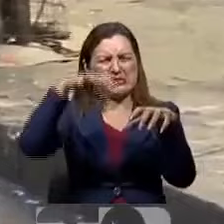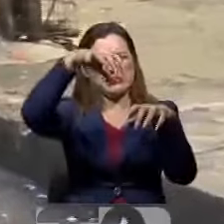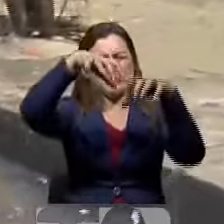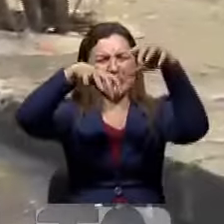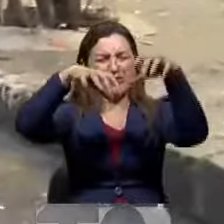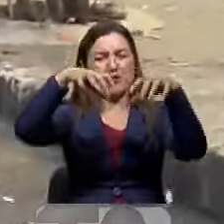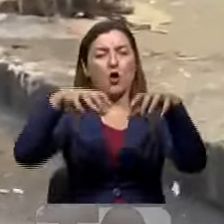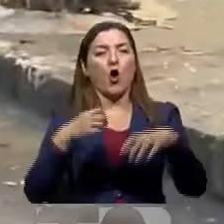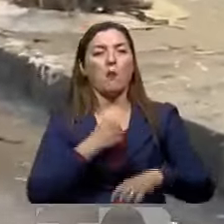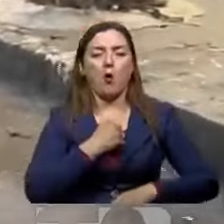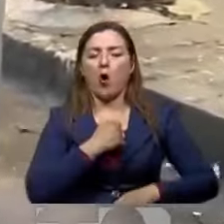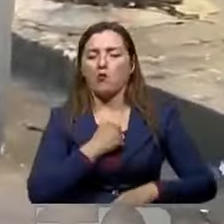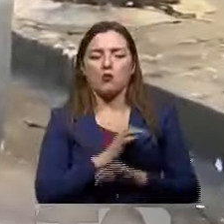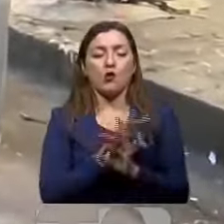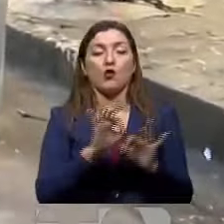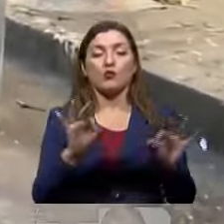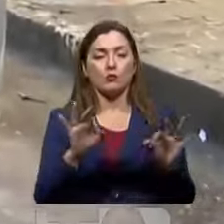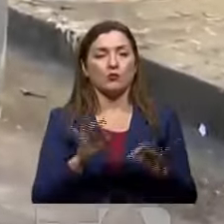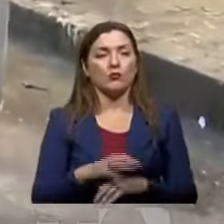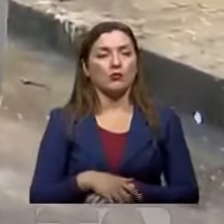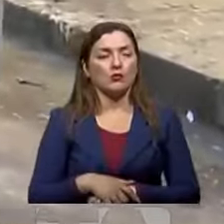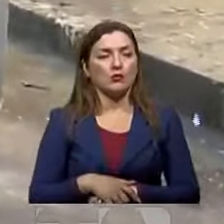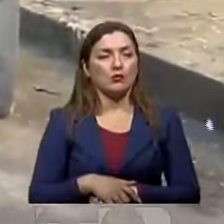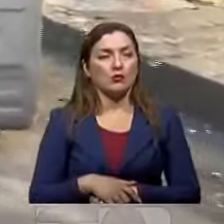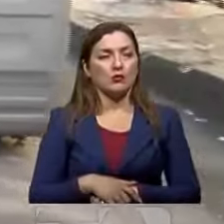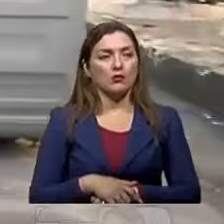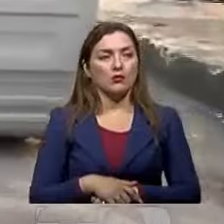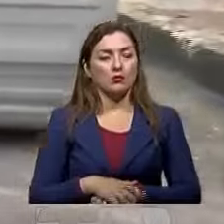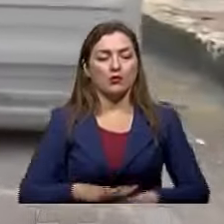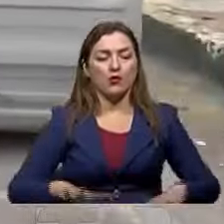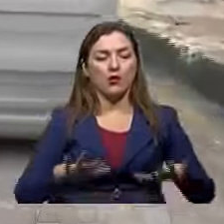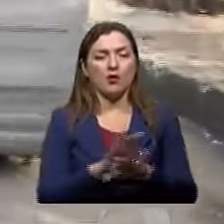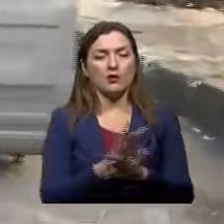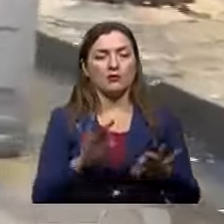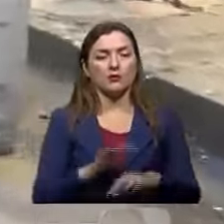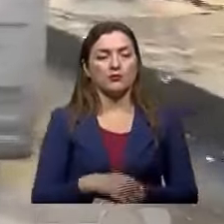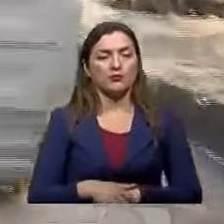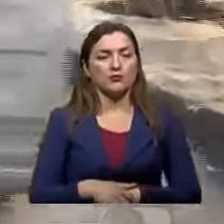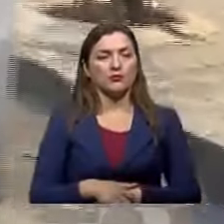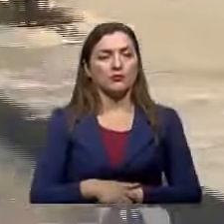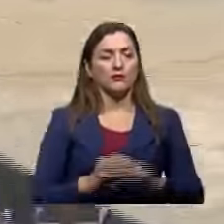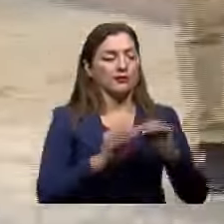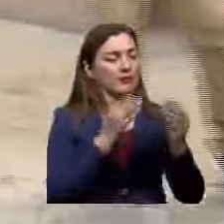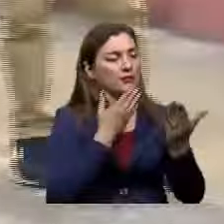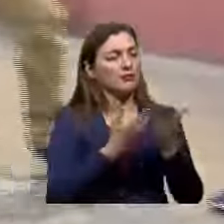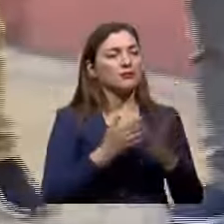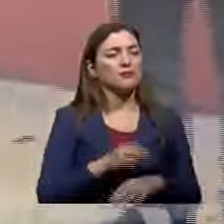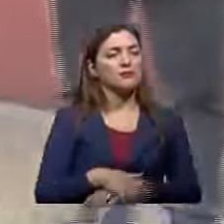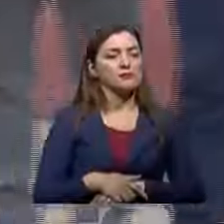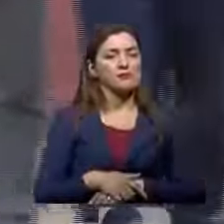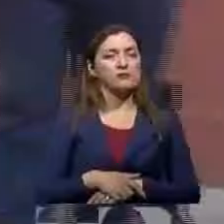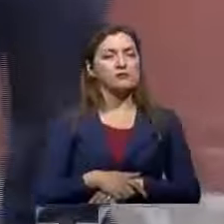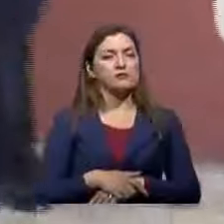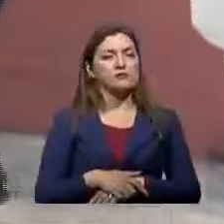precaución hicimos una limpieza para poder estar esto en buenas condiciones. Muchísimas gracias, vecino. Bueno,